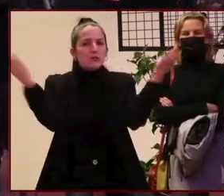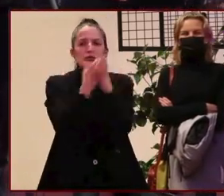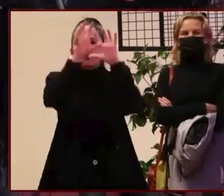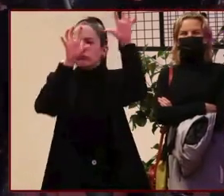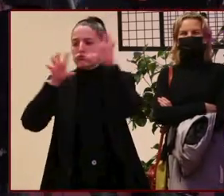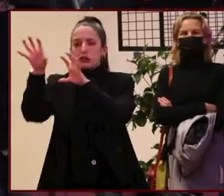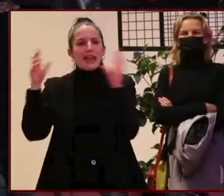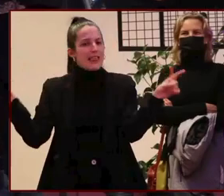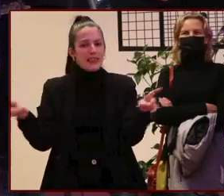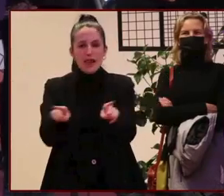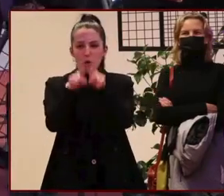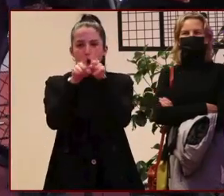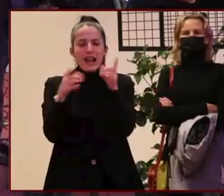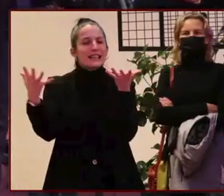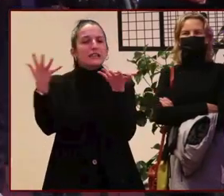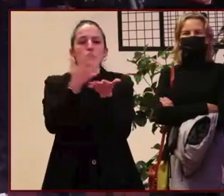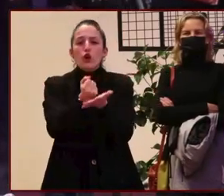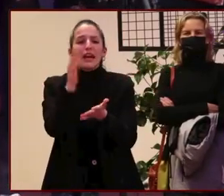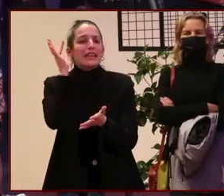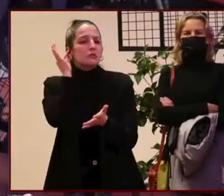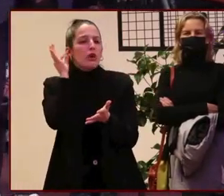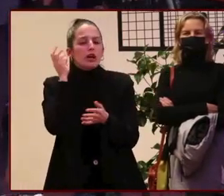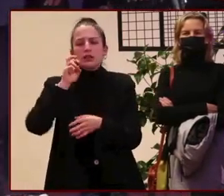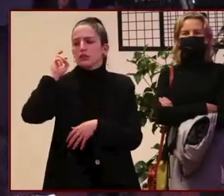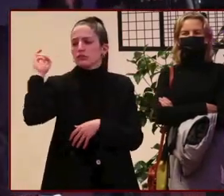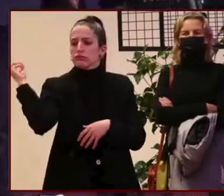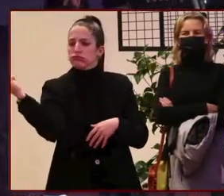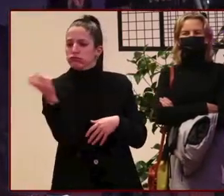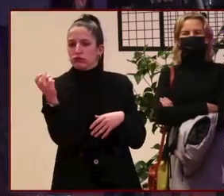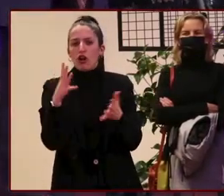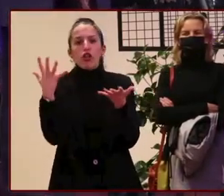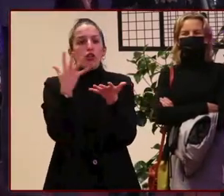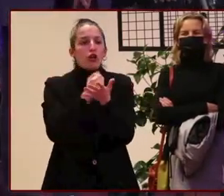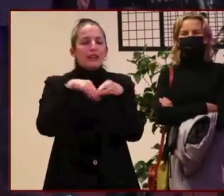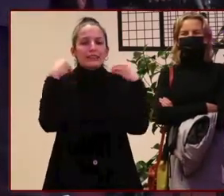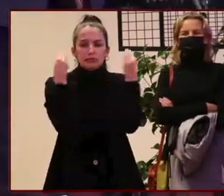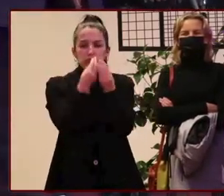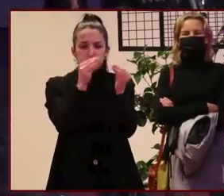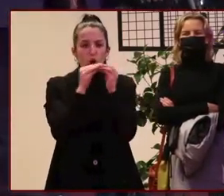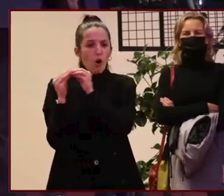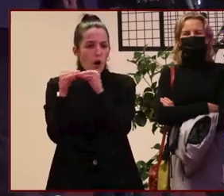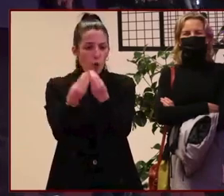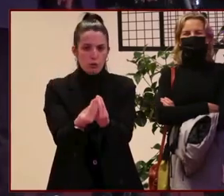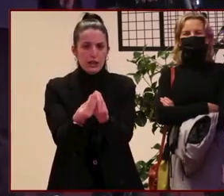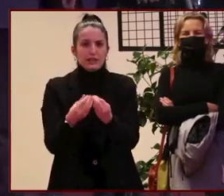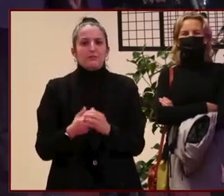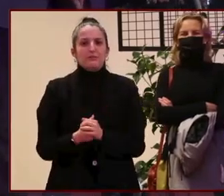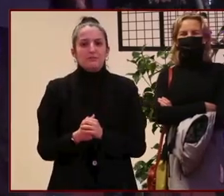todas las mujeres na súa diversidad de juntas todas juntas